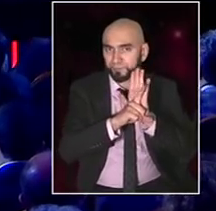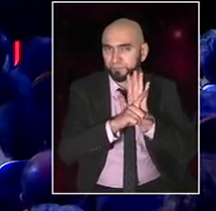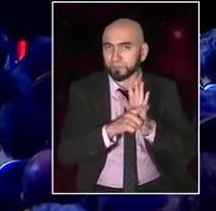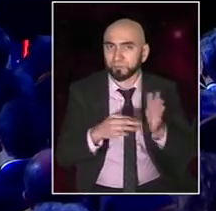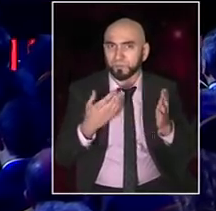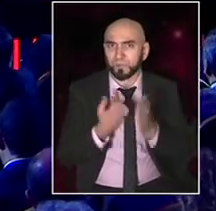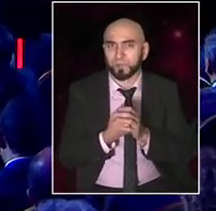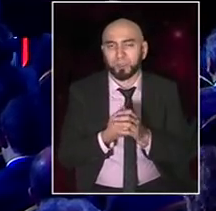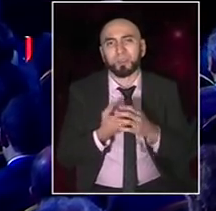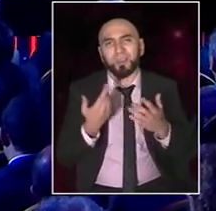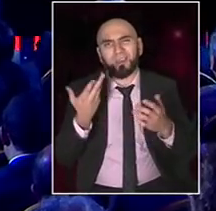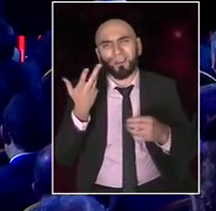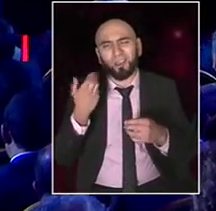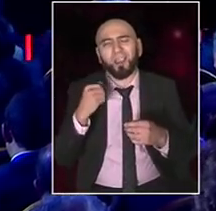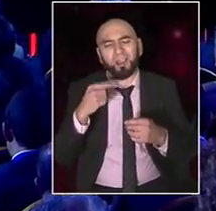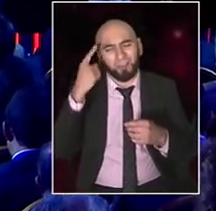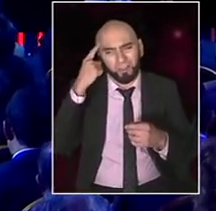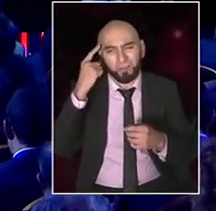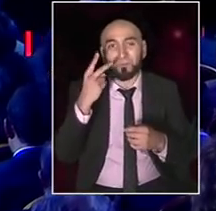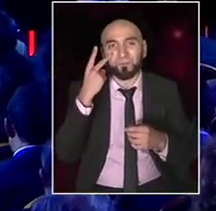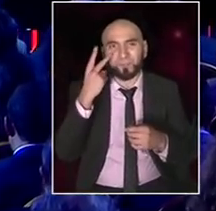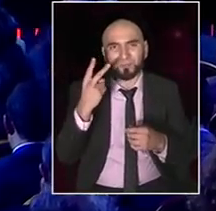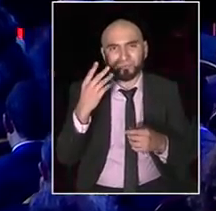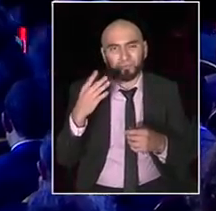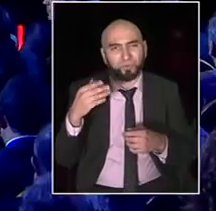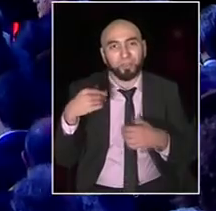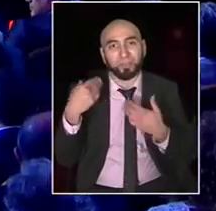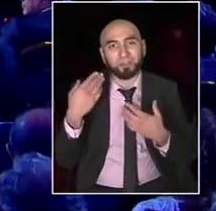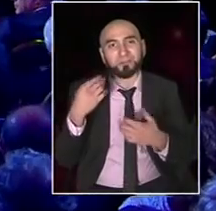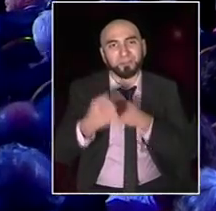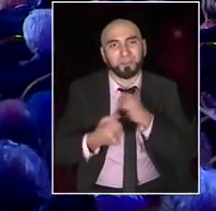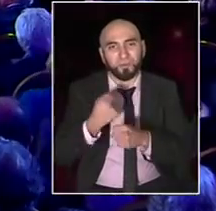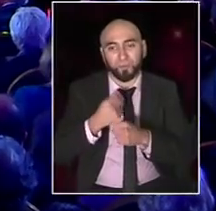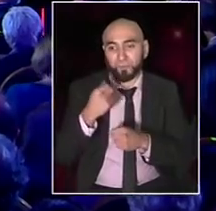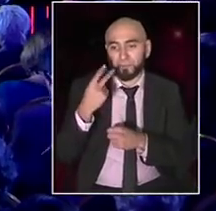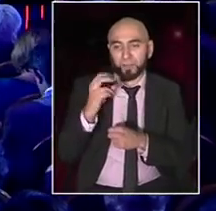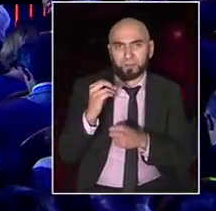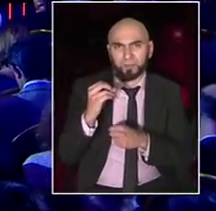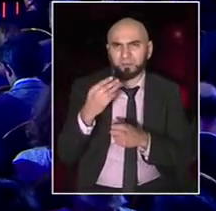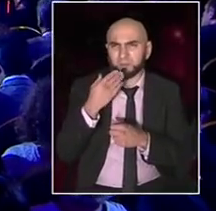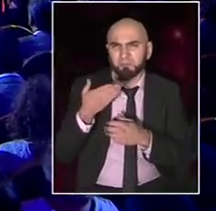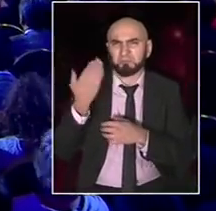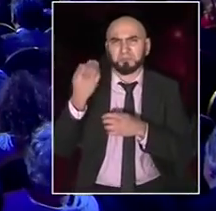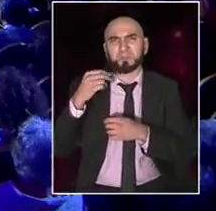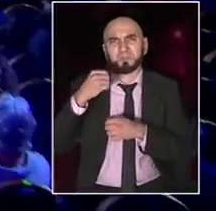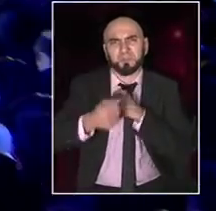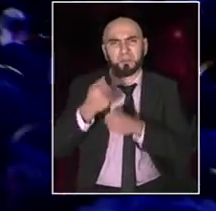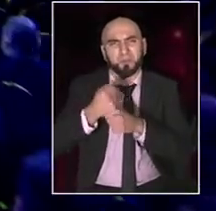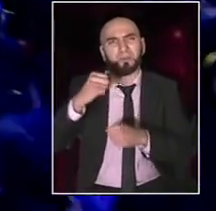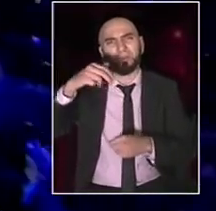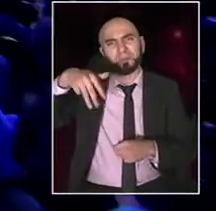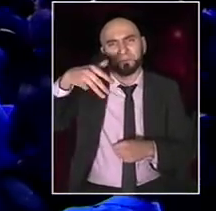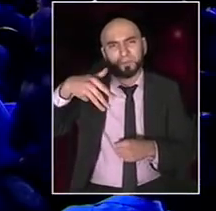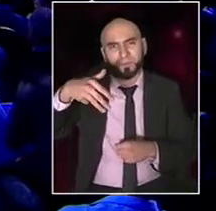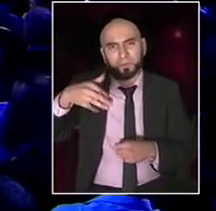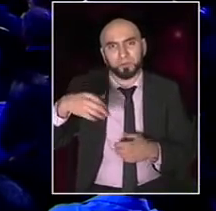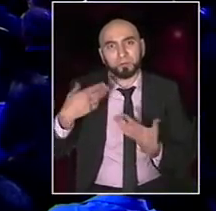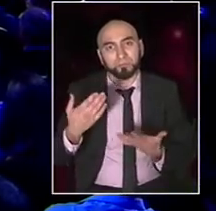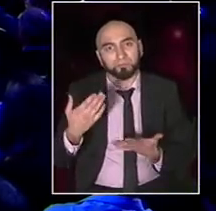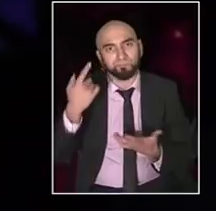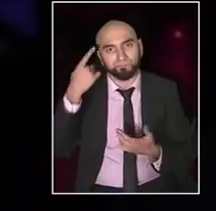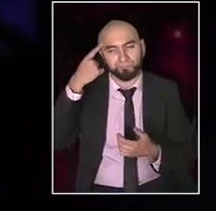el empleo. Y tenemos una visión del siglo XX, del siglo XIX. Yo pienso que el problema es que vivimos en la temporalidad del